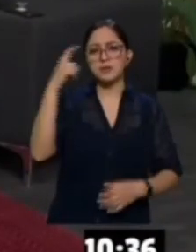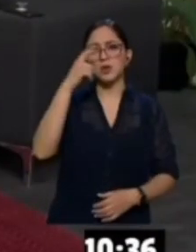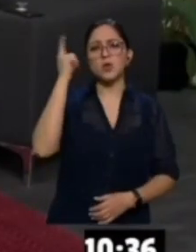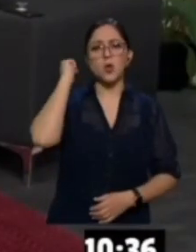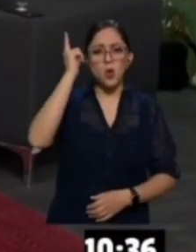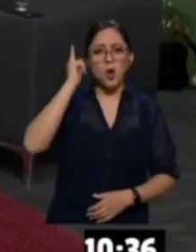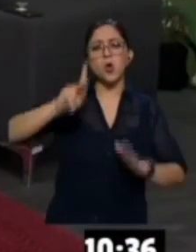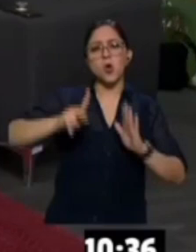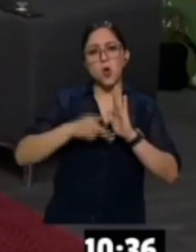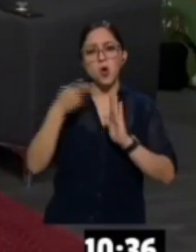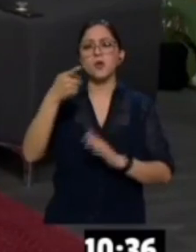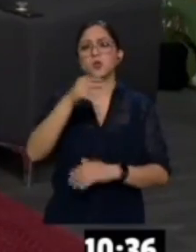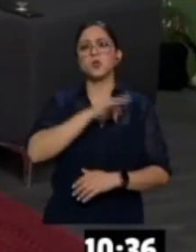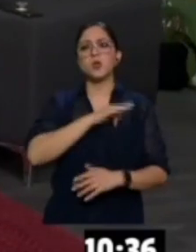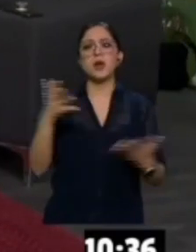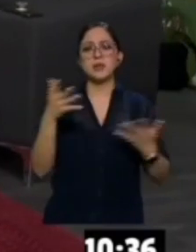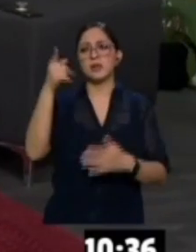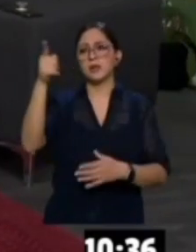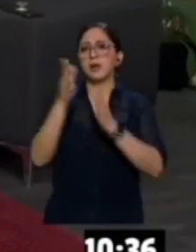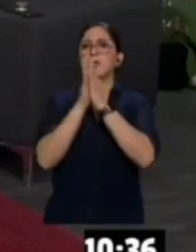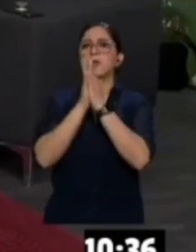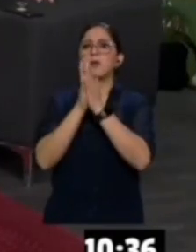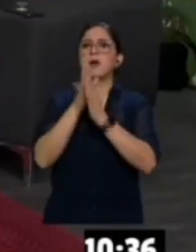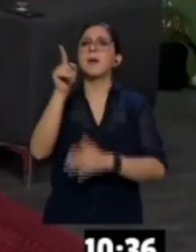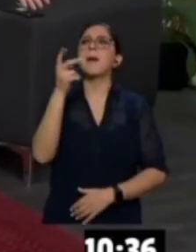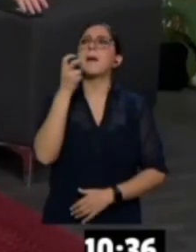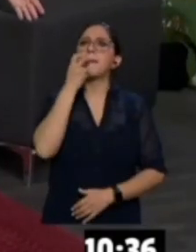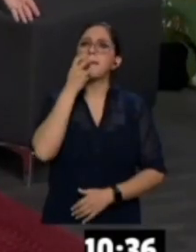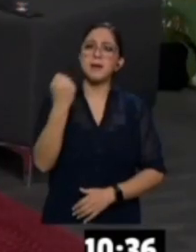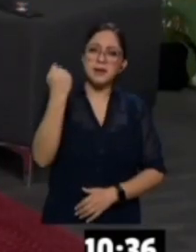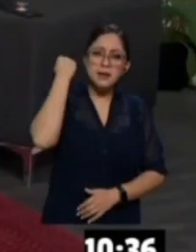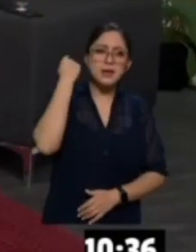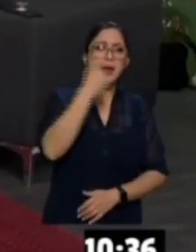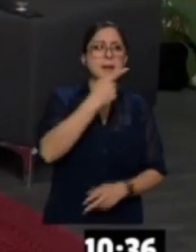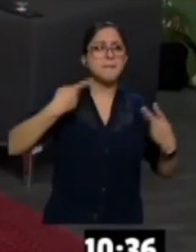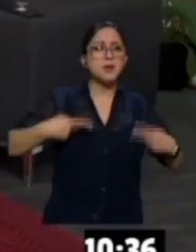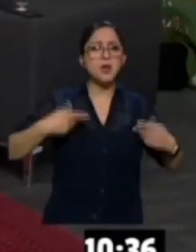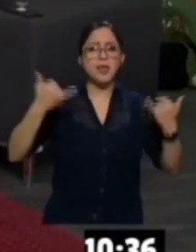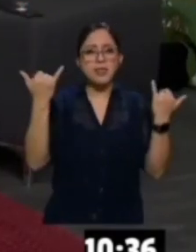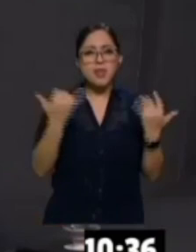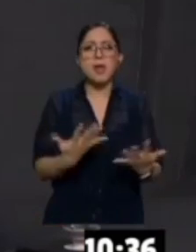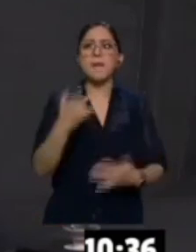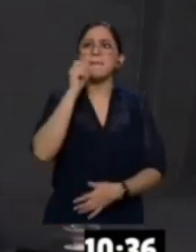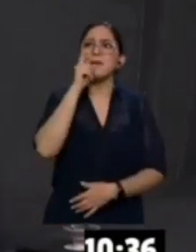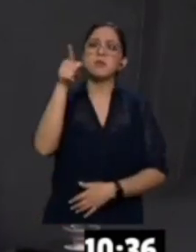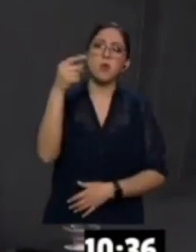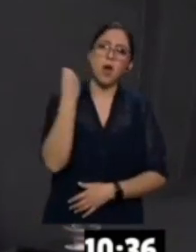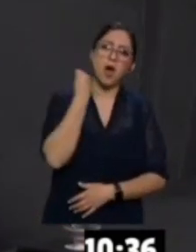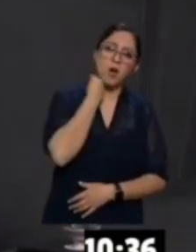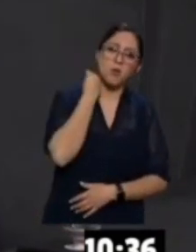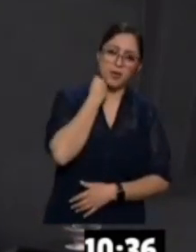todo gracias. Salga bien, qué coraje. Un saludo de la banda a los tranzas. Sí, no, a los abogados, eso sí, no. Chale, sí, sí, sí. Chale.